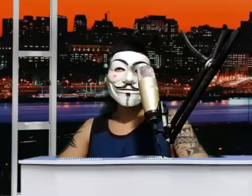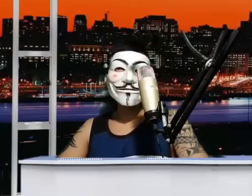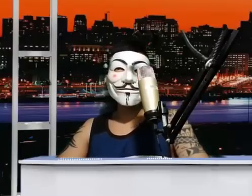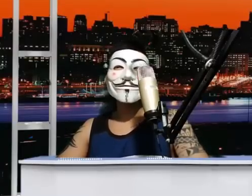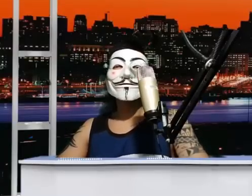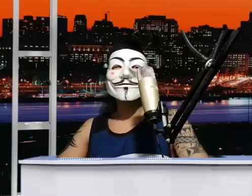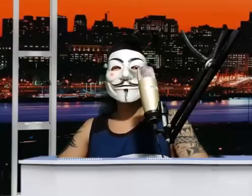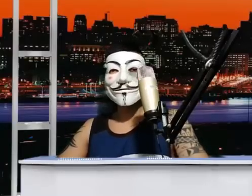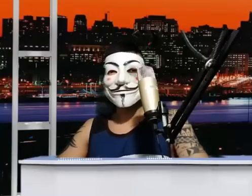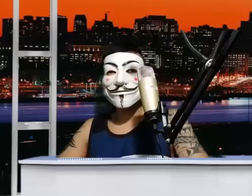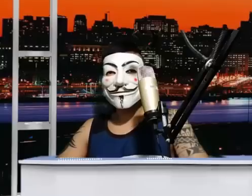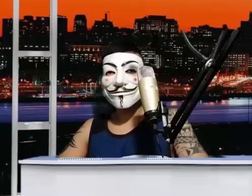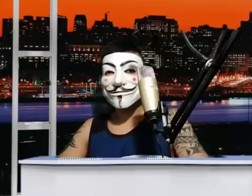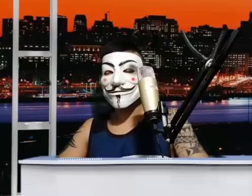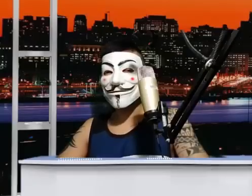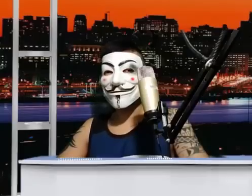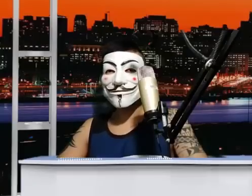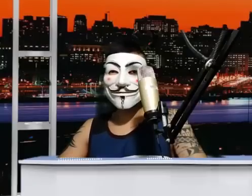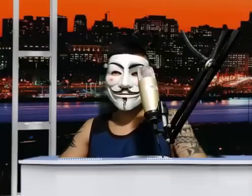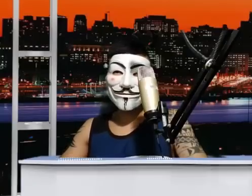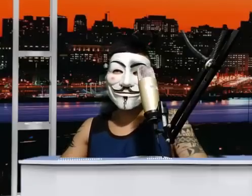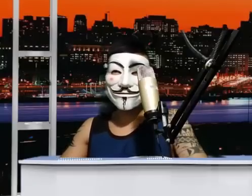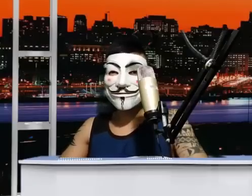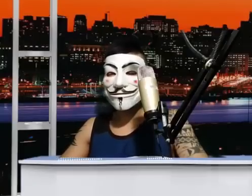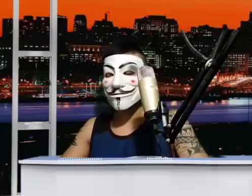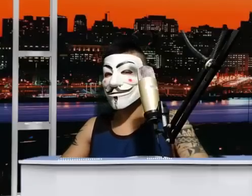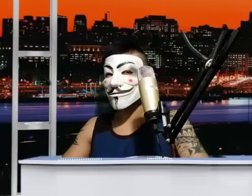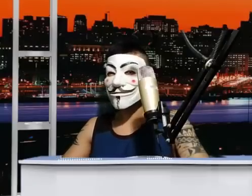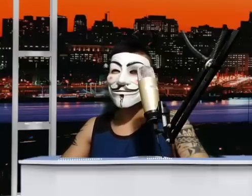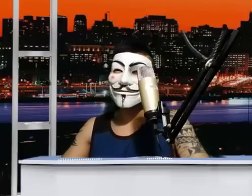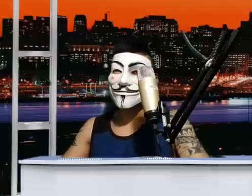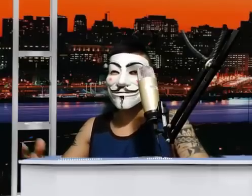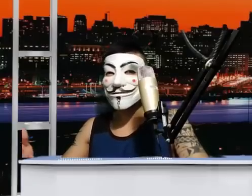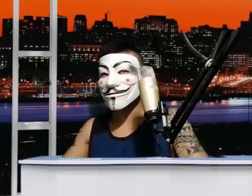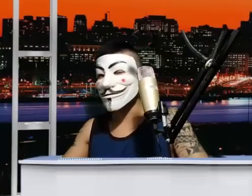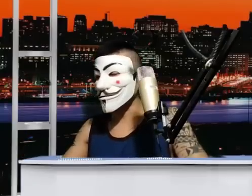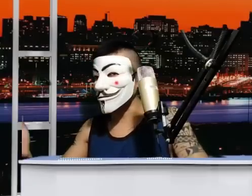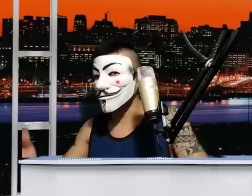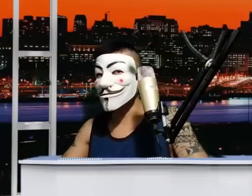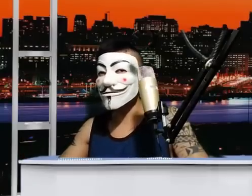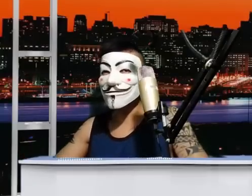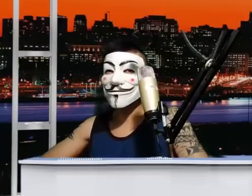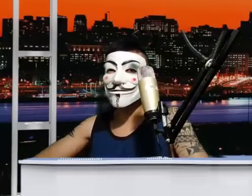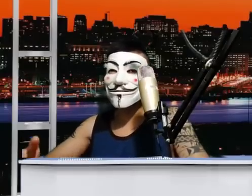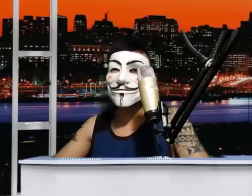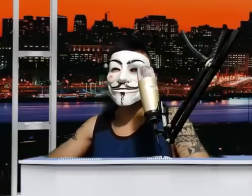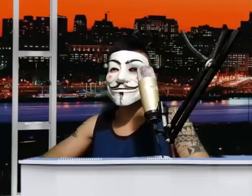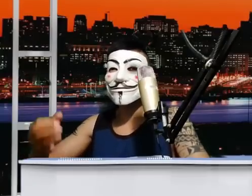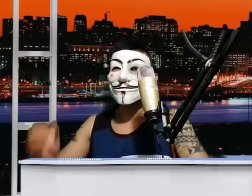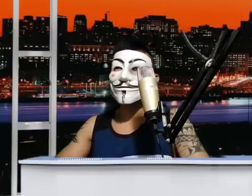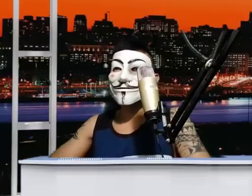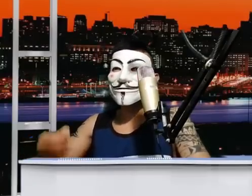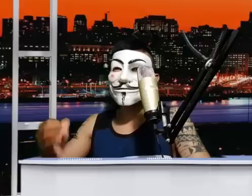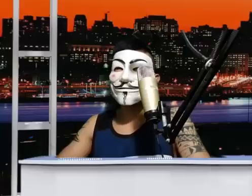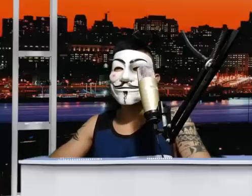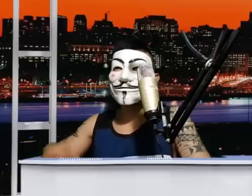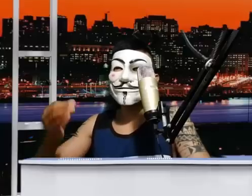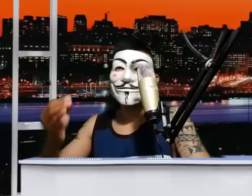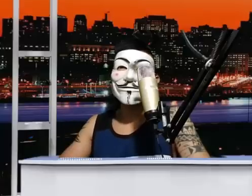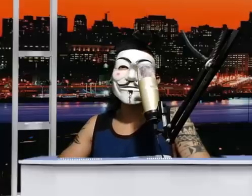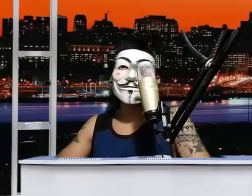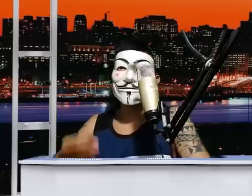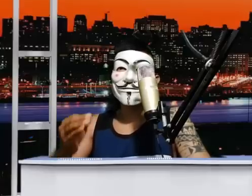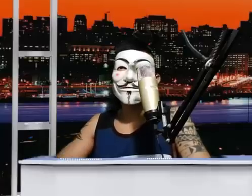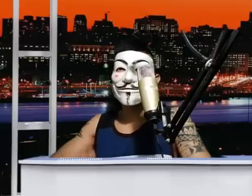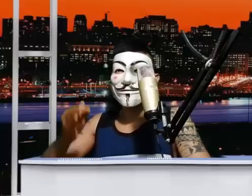está pidiendo que los 60 diputados que van a sacar los areneros para las próximas elecciones van a tener